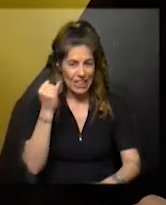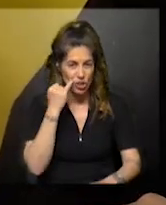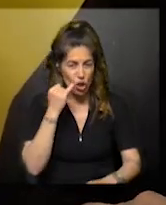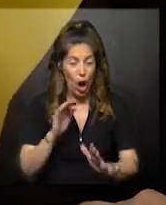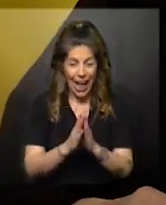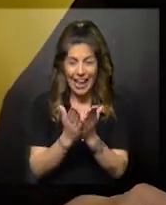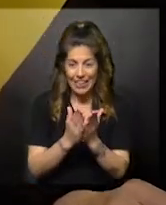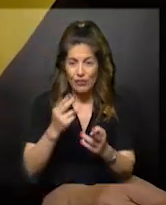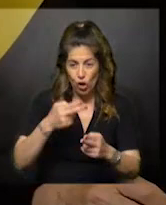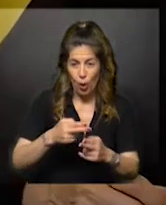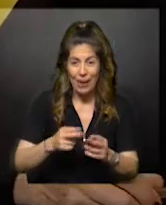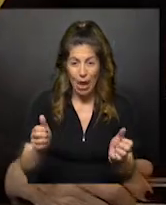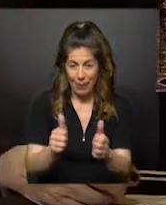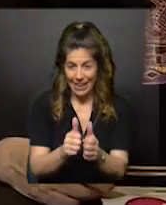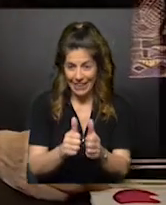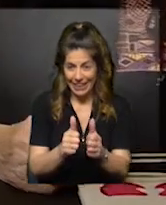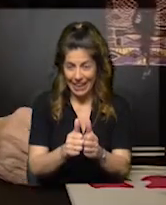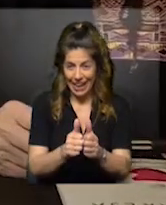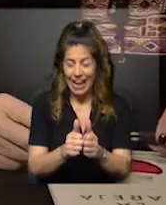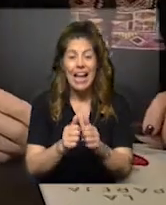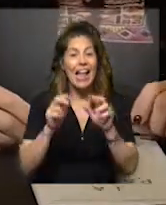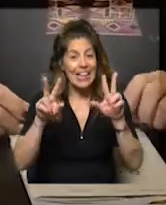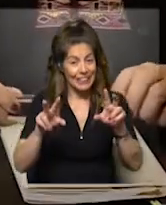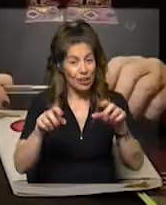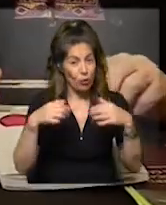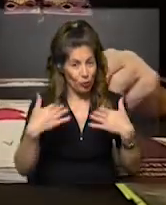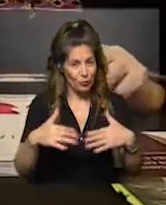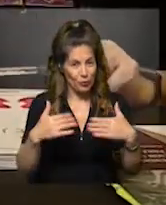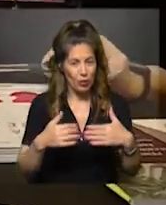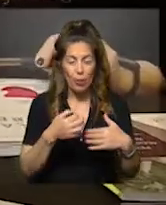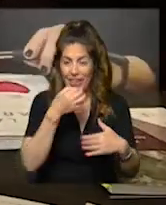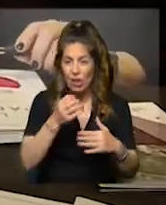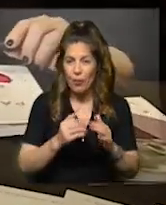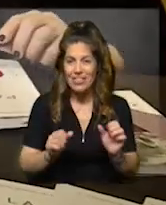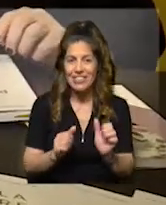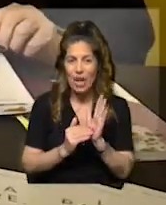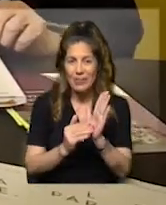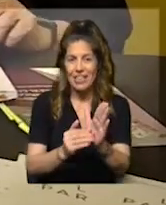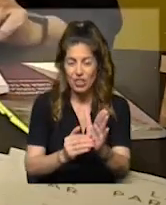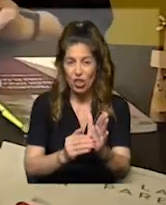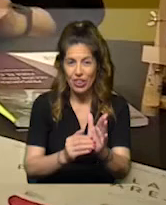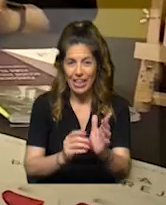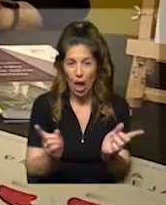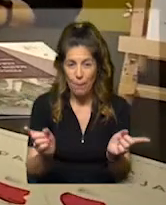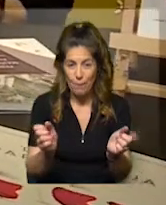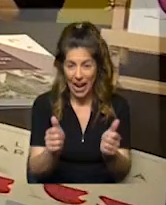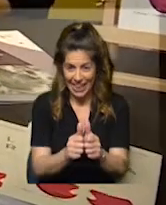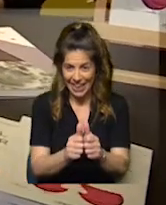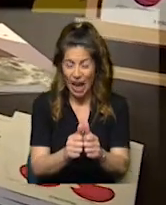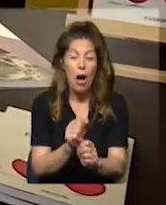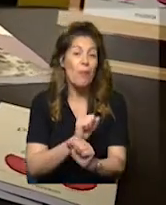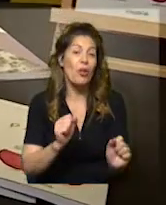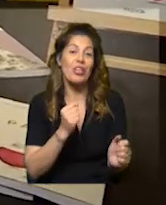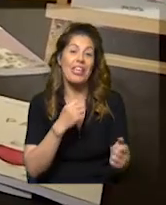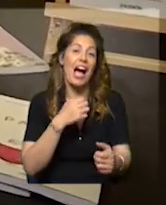Mira qué título yo cuando me dijeron vas a hacer este la presentación de la pareja dije ay ay ay bueno podría estar horas hablando de este